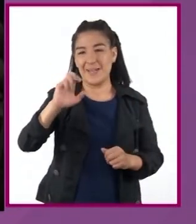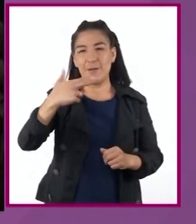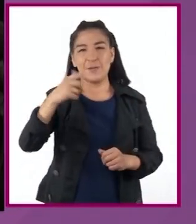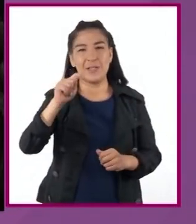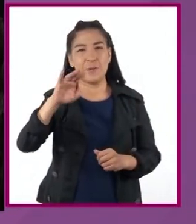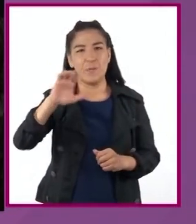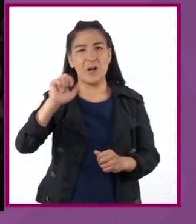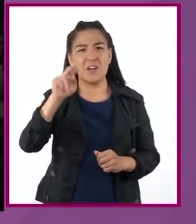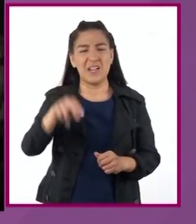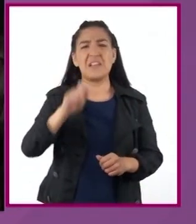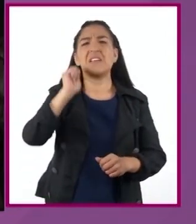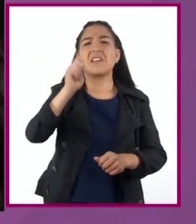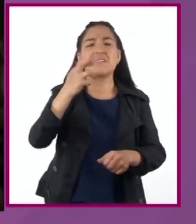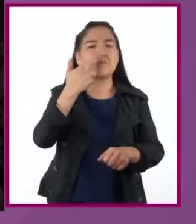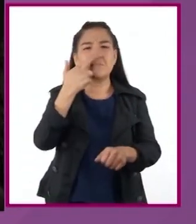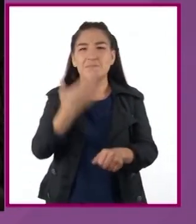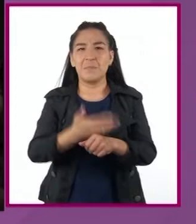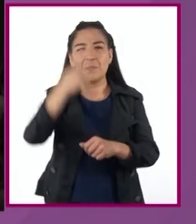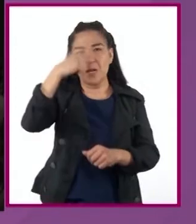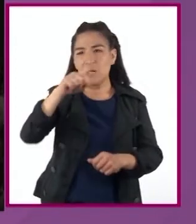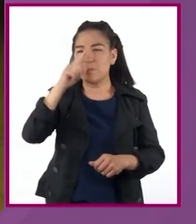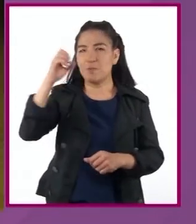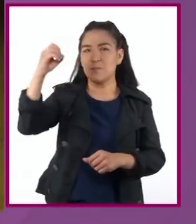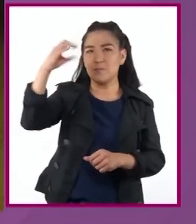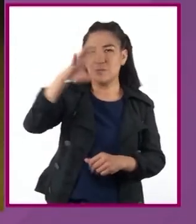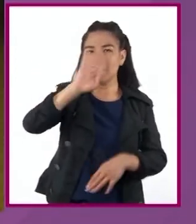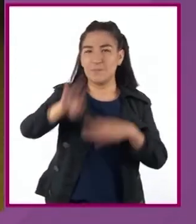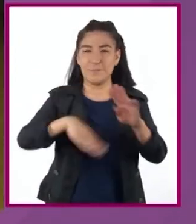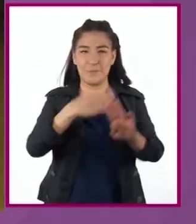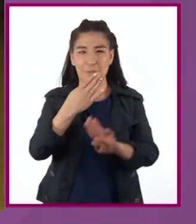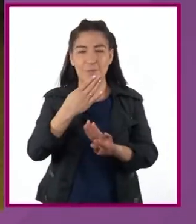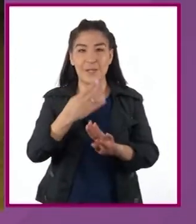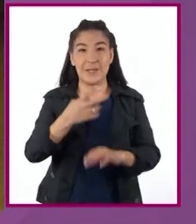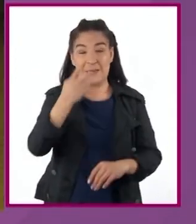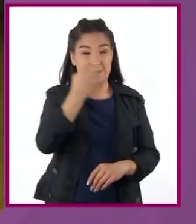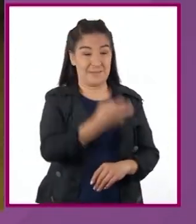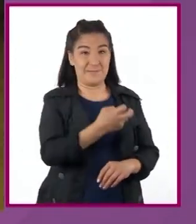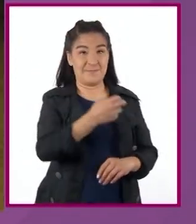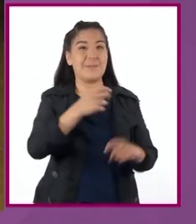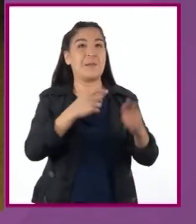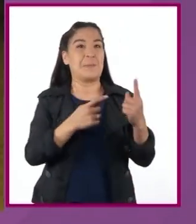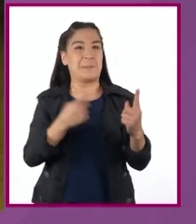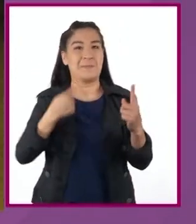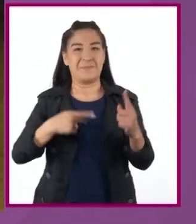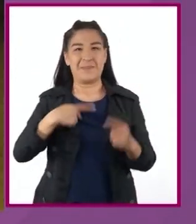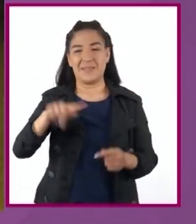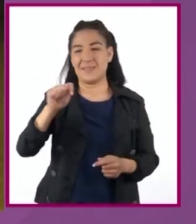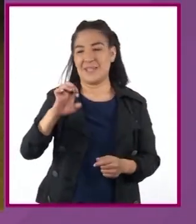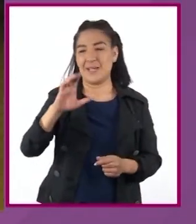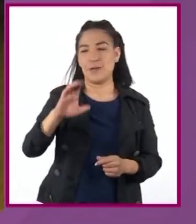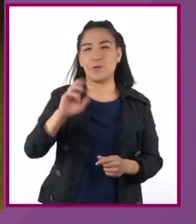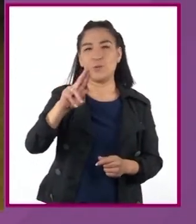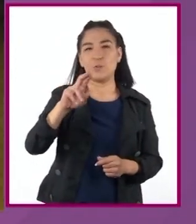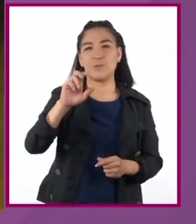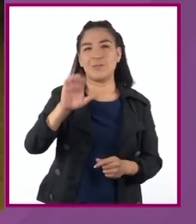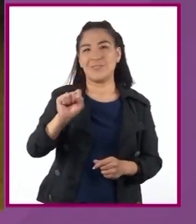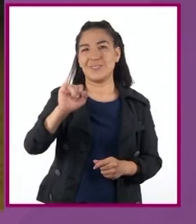encargaría de alumbrar al mundo. Uno de ellos, llamado Tecusistécatl,